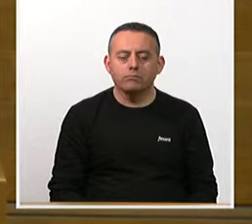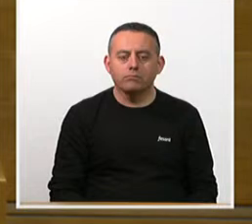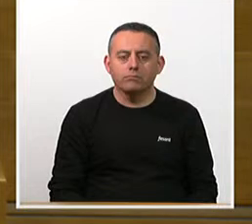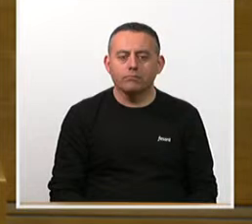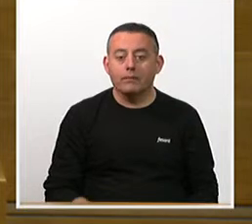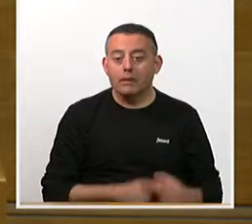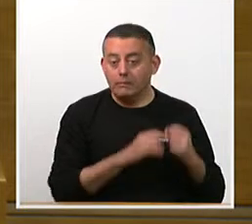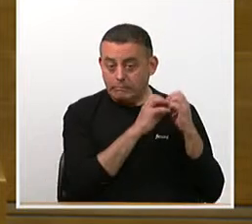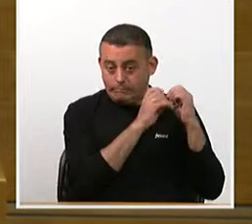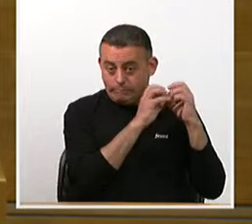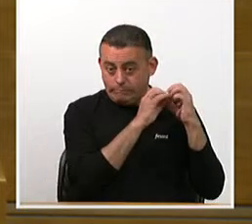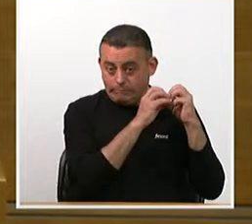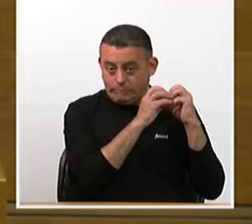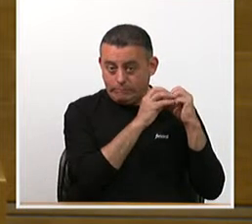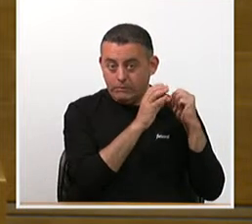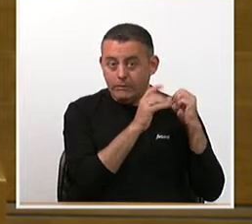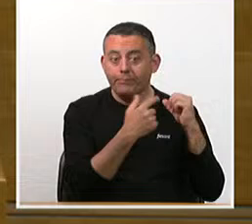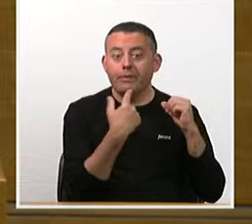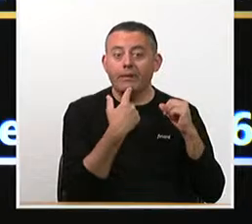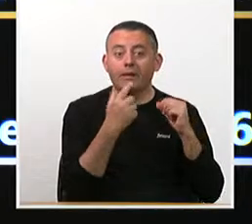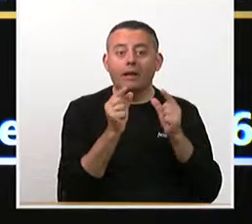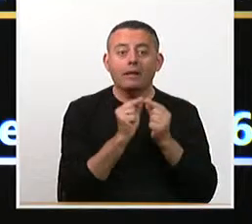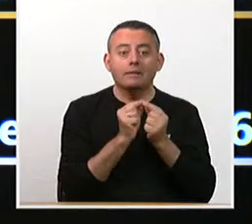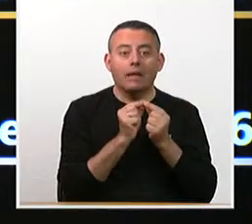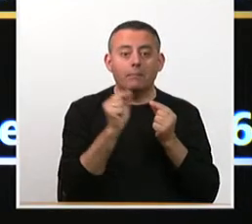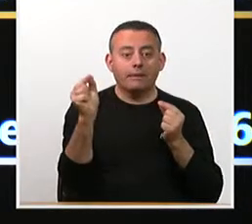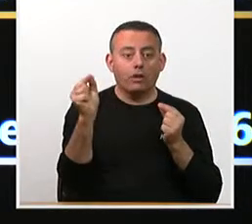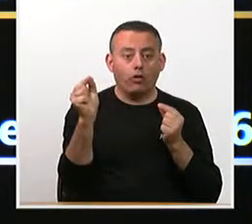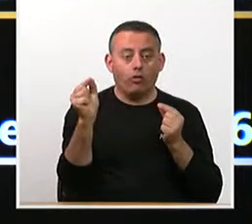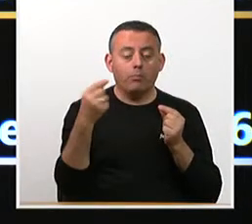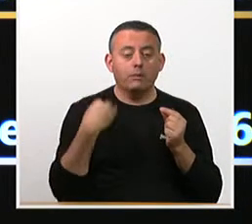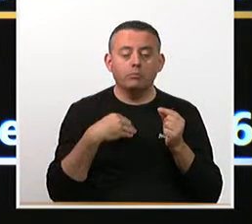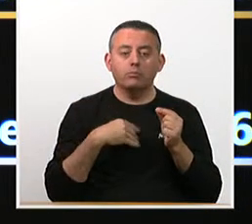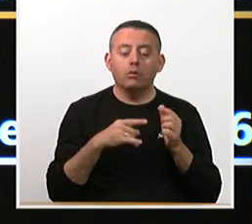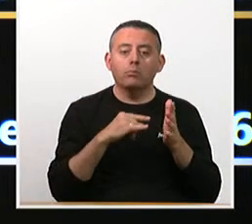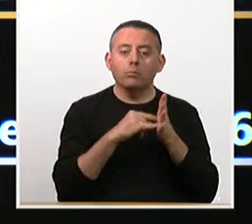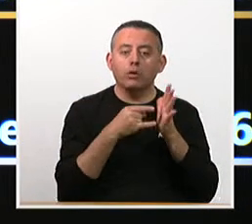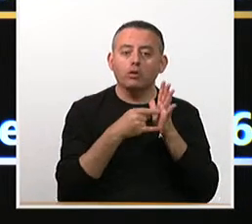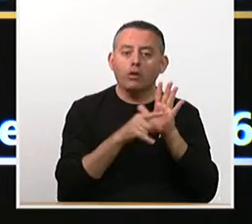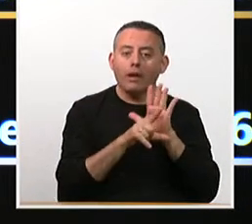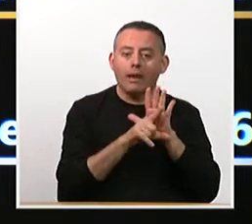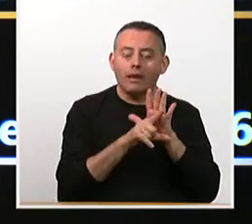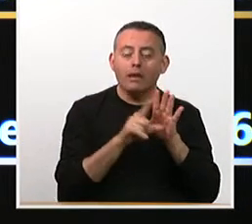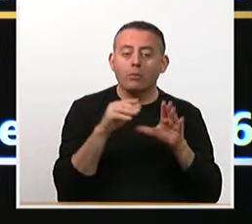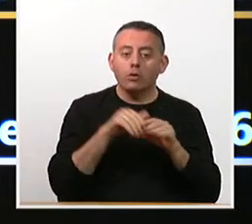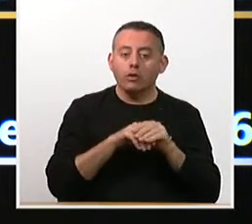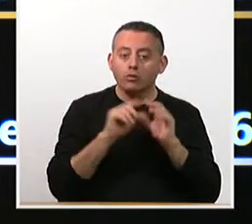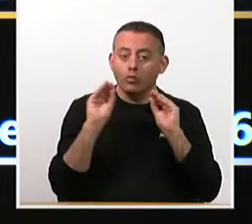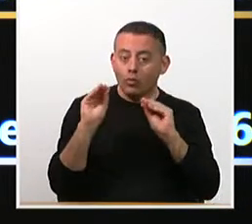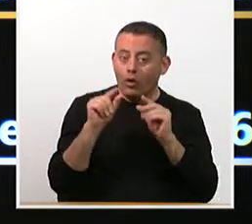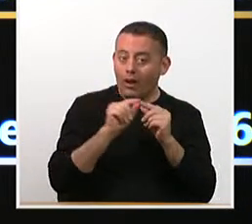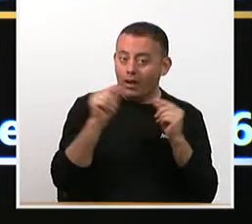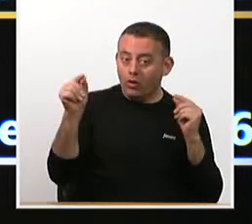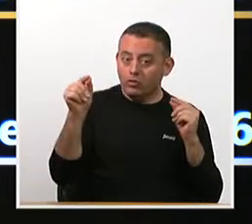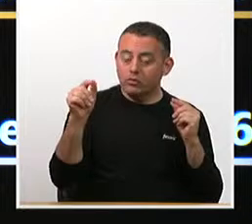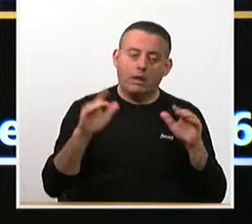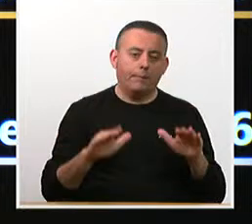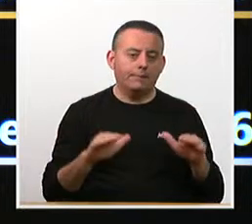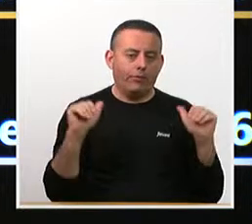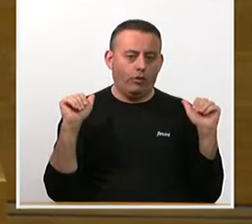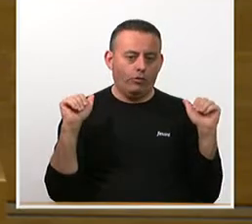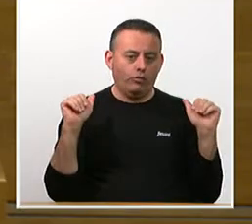ley disculp el voto telemático a la tramitación como proyecto de ley es abstención